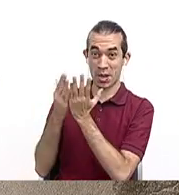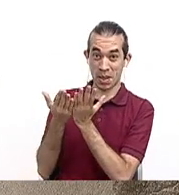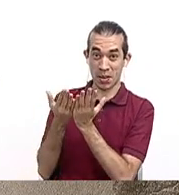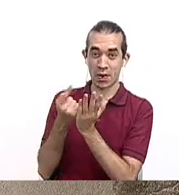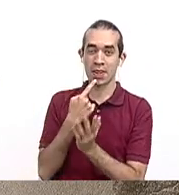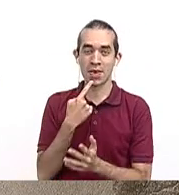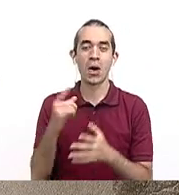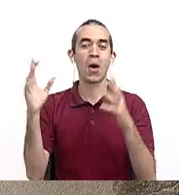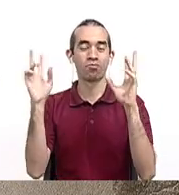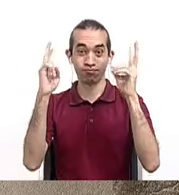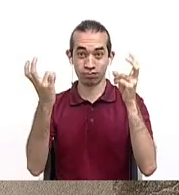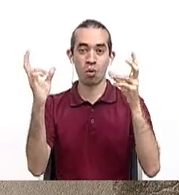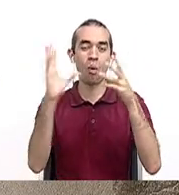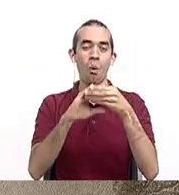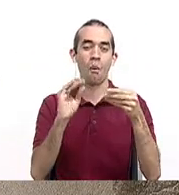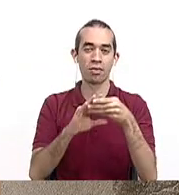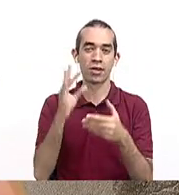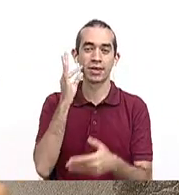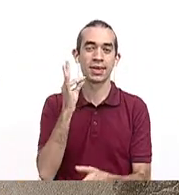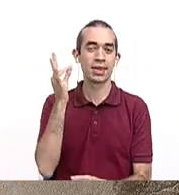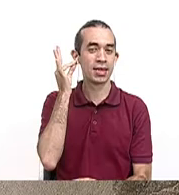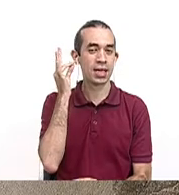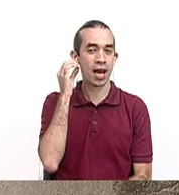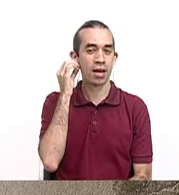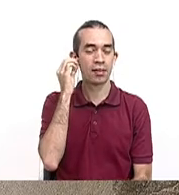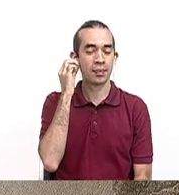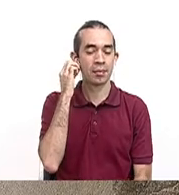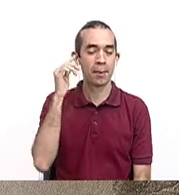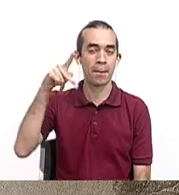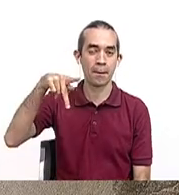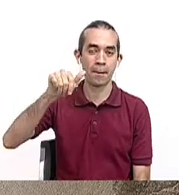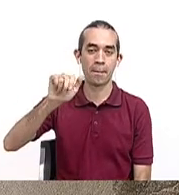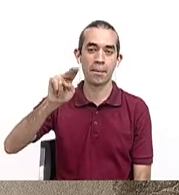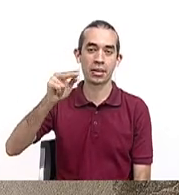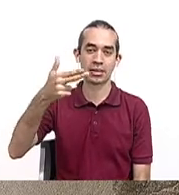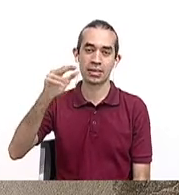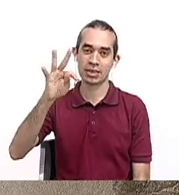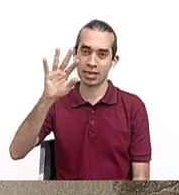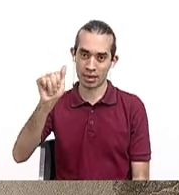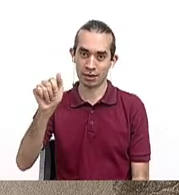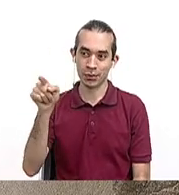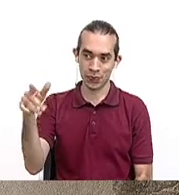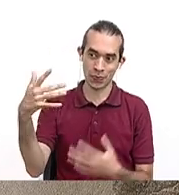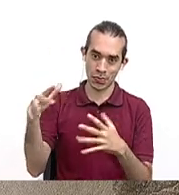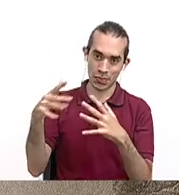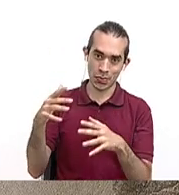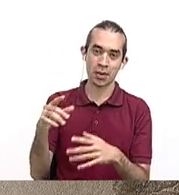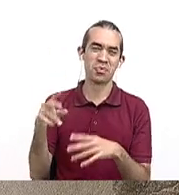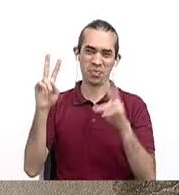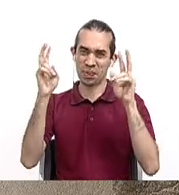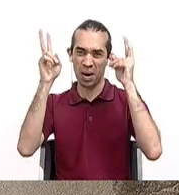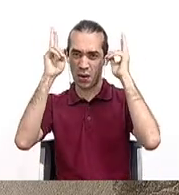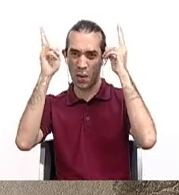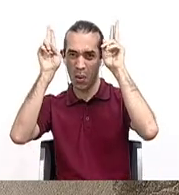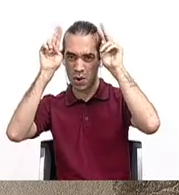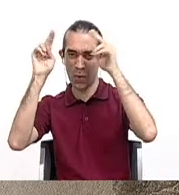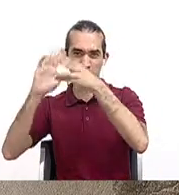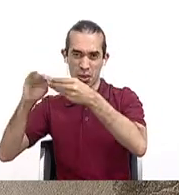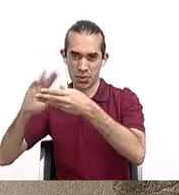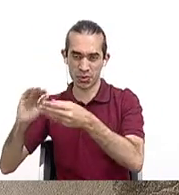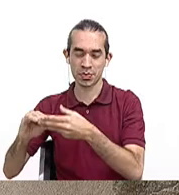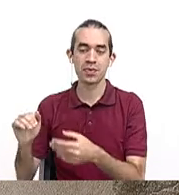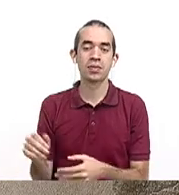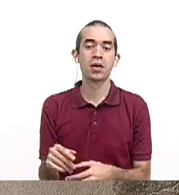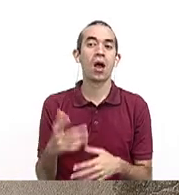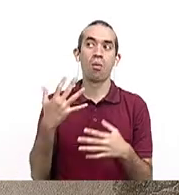a una obra magna de maría isabel carvajal carmen lyra que no solamente escribió este maravilloso